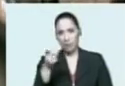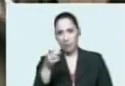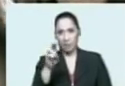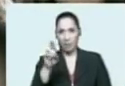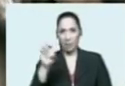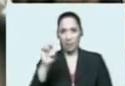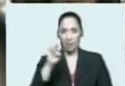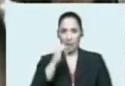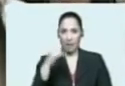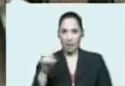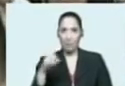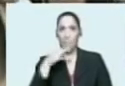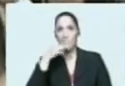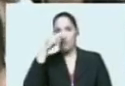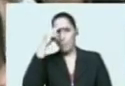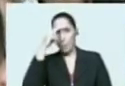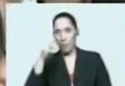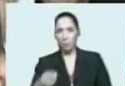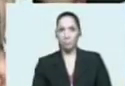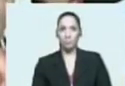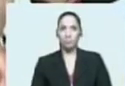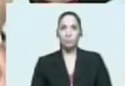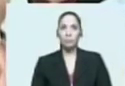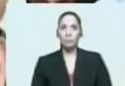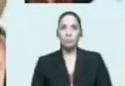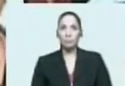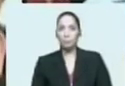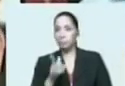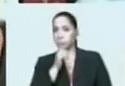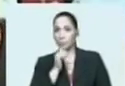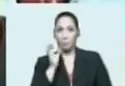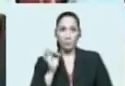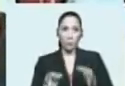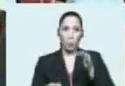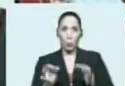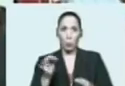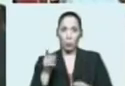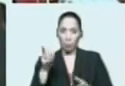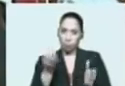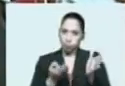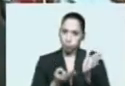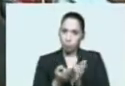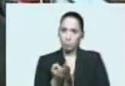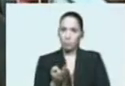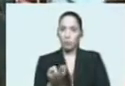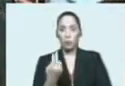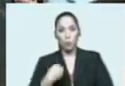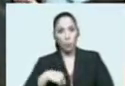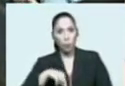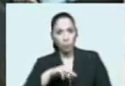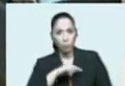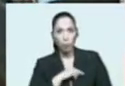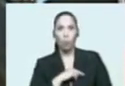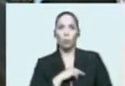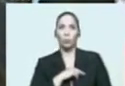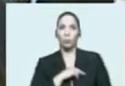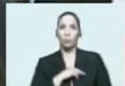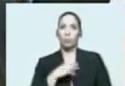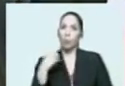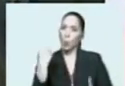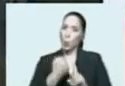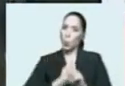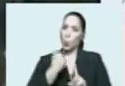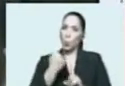del 76 sería injusto con su legado hoy aquí venimos a conmemorar las luchas precursoras de la revolución bolivariana